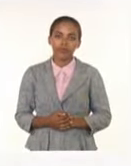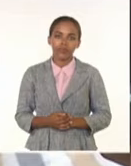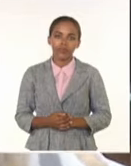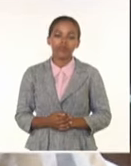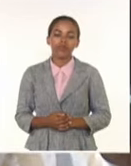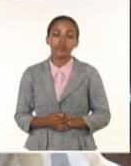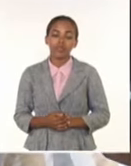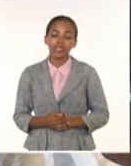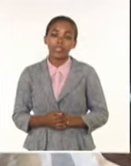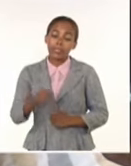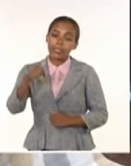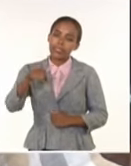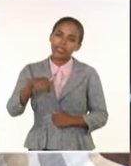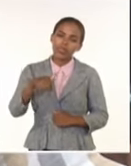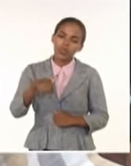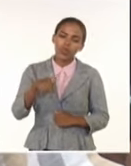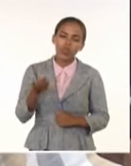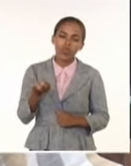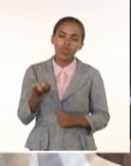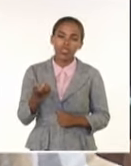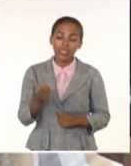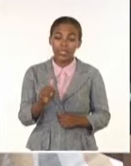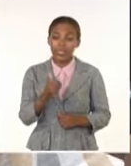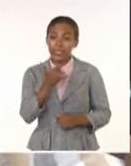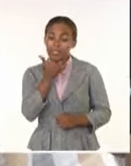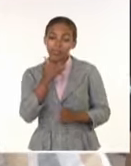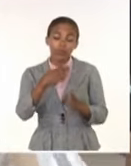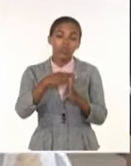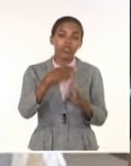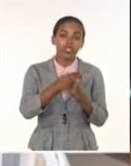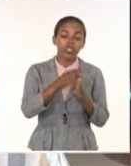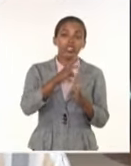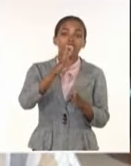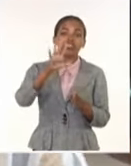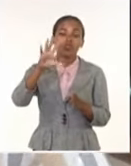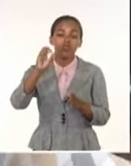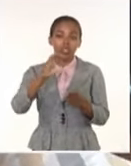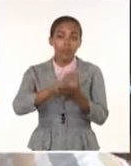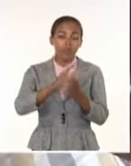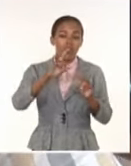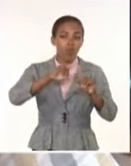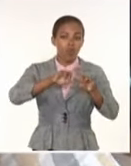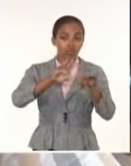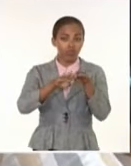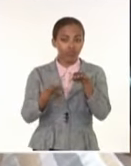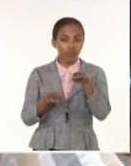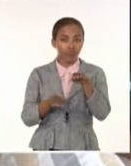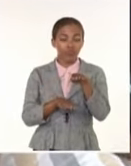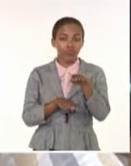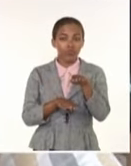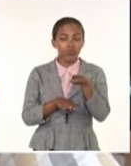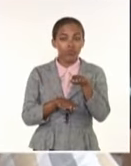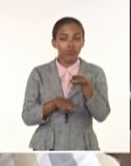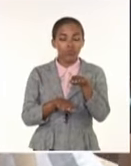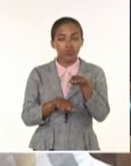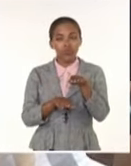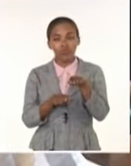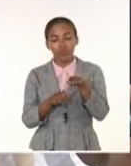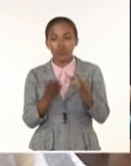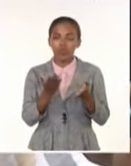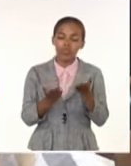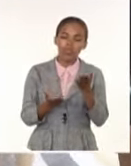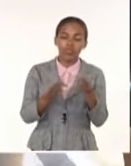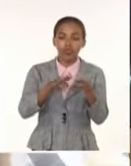Estamos estimando para el día de hoy una afectación en mediodía de 350 megawatts, bastante inferior a lo que tuvimos el día de